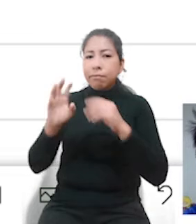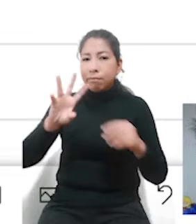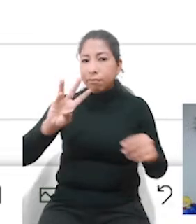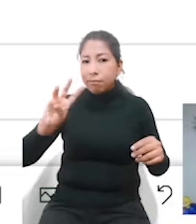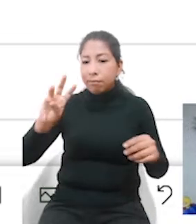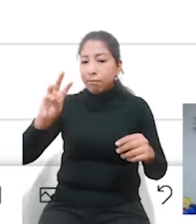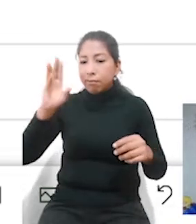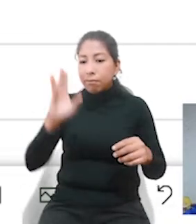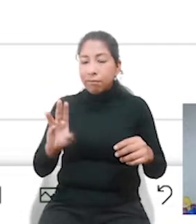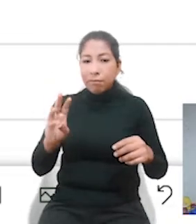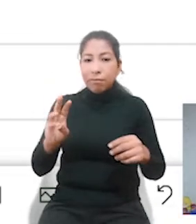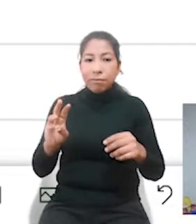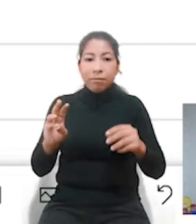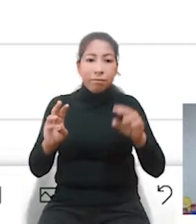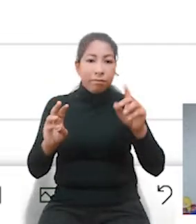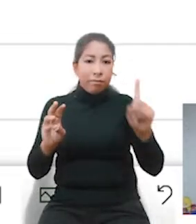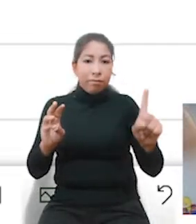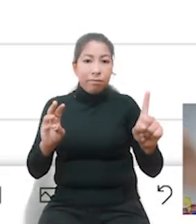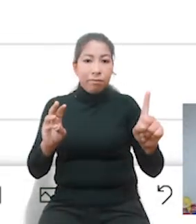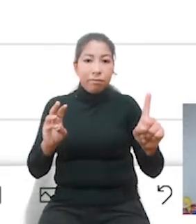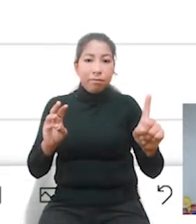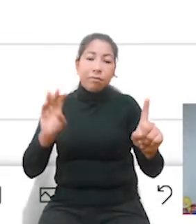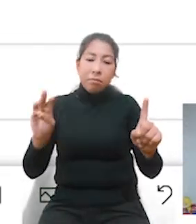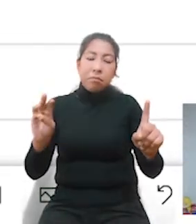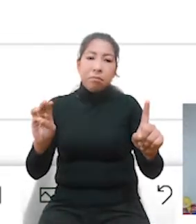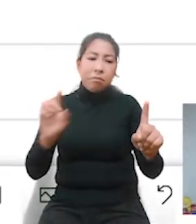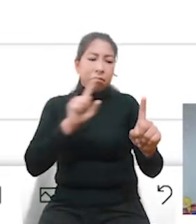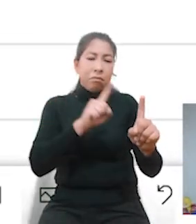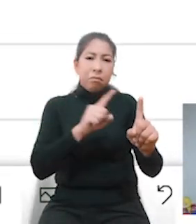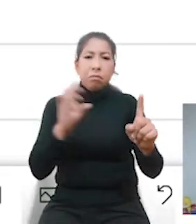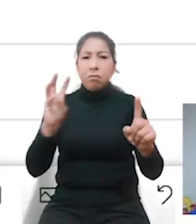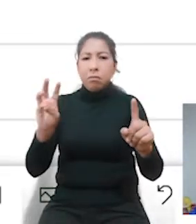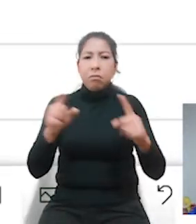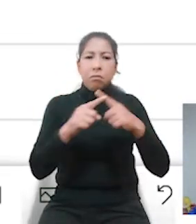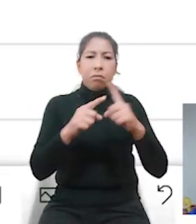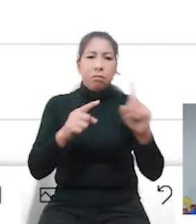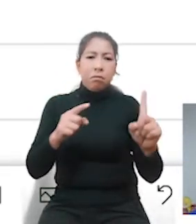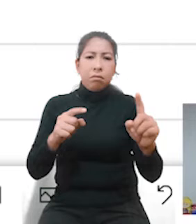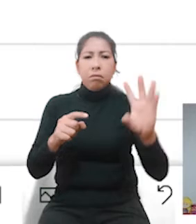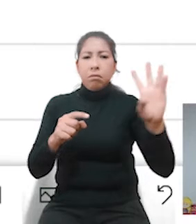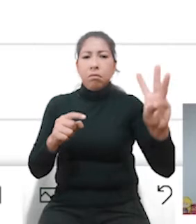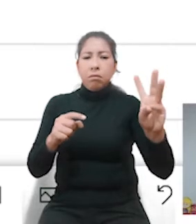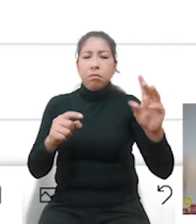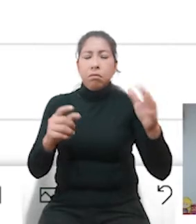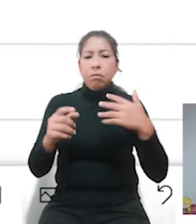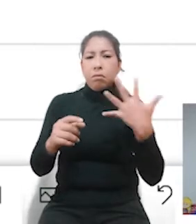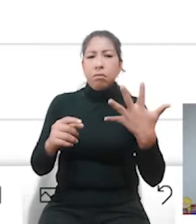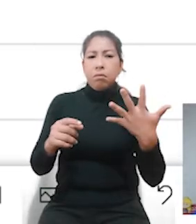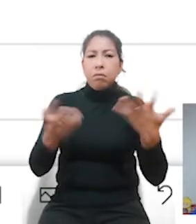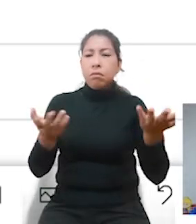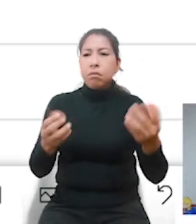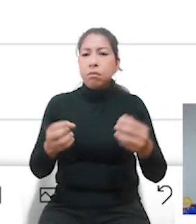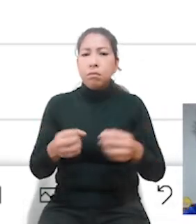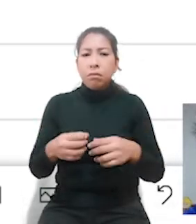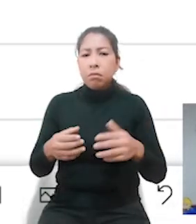6 por 1, ya que 6 por 1 es 6 y 6 menos 1 nos da como resultado el término central